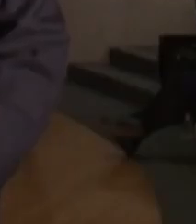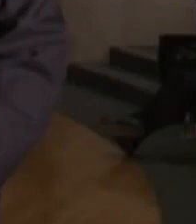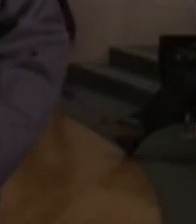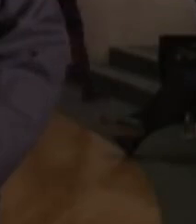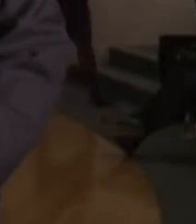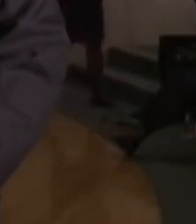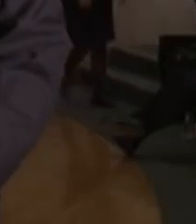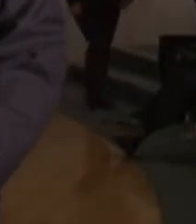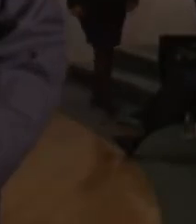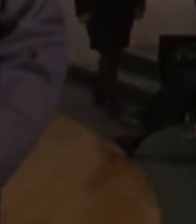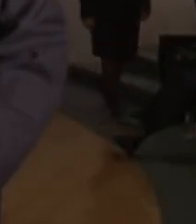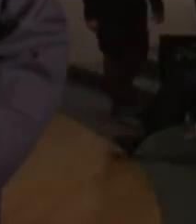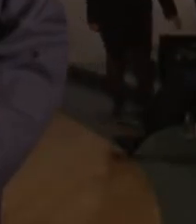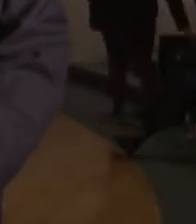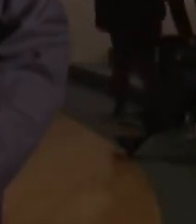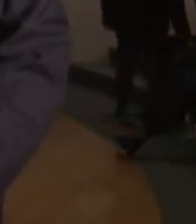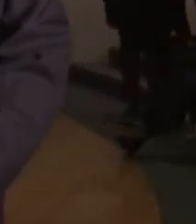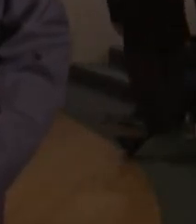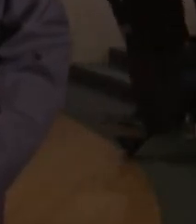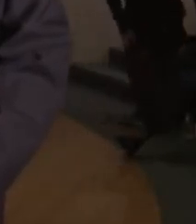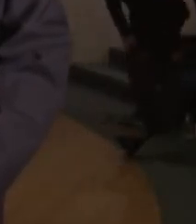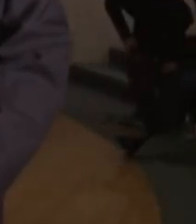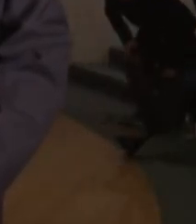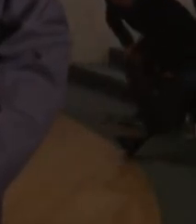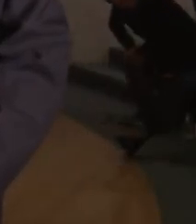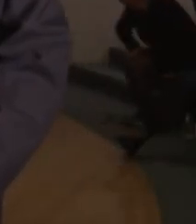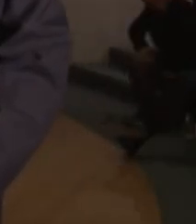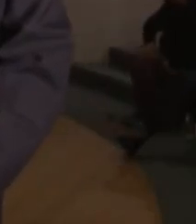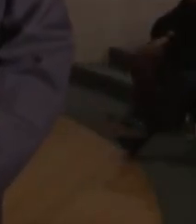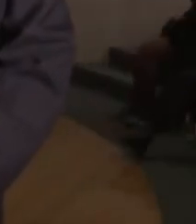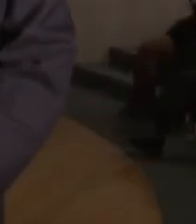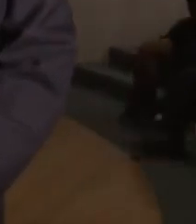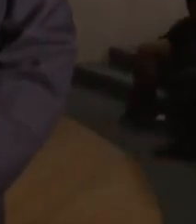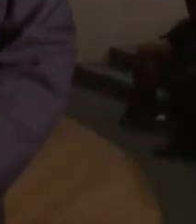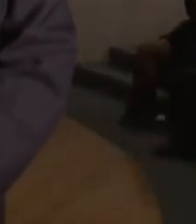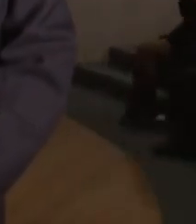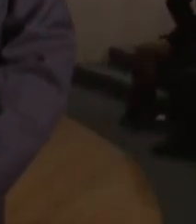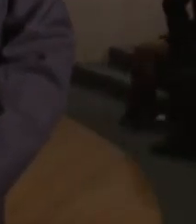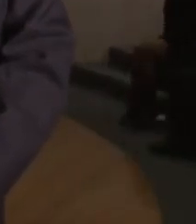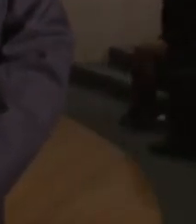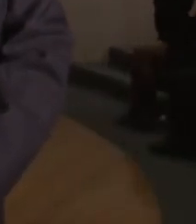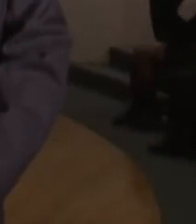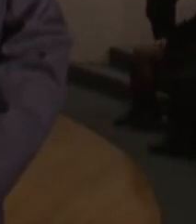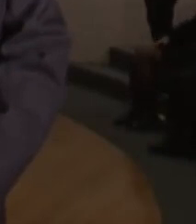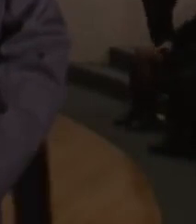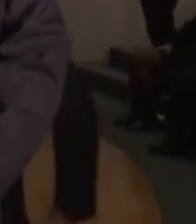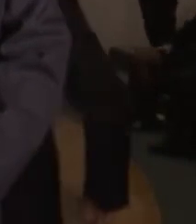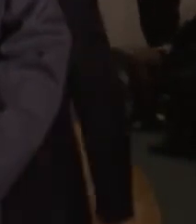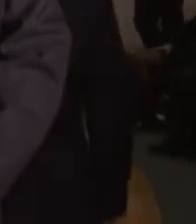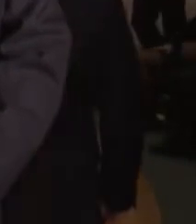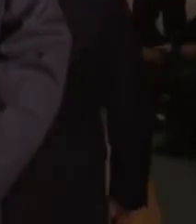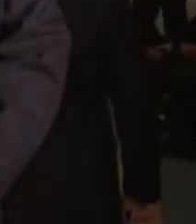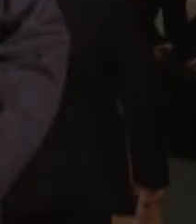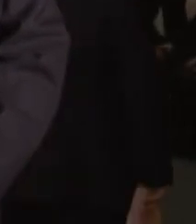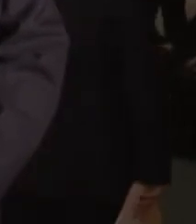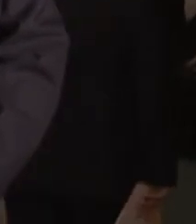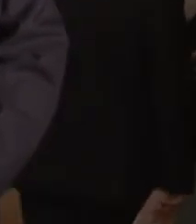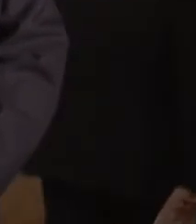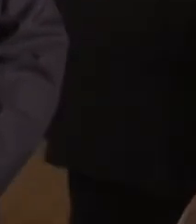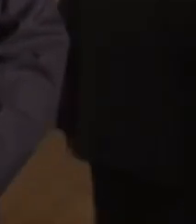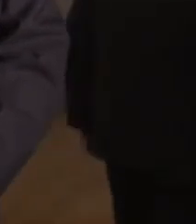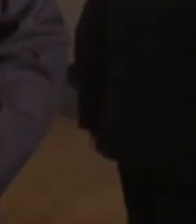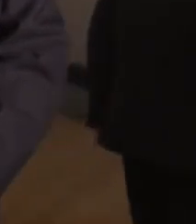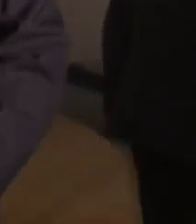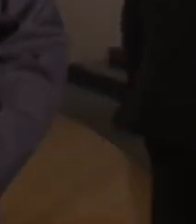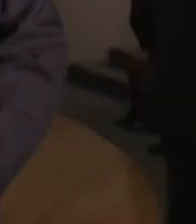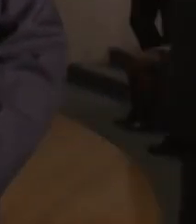Concluye esta sesión pública de resolución de la Sala Superior del Tribunal Electoral del Poder Judicial de la Federación. Hemos escuchado a la presidenta de este